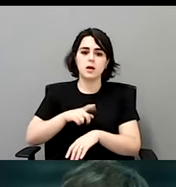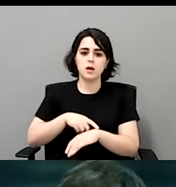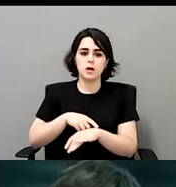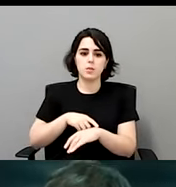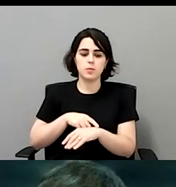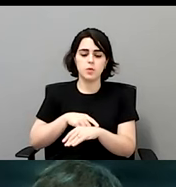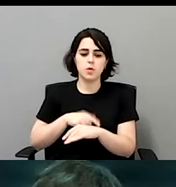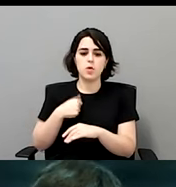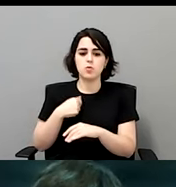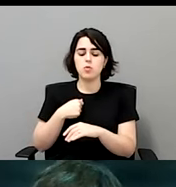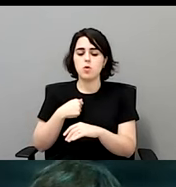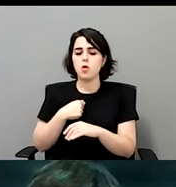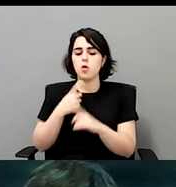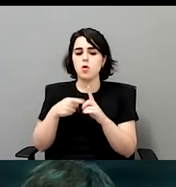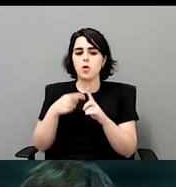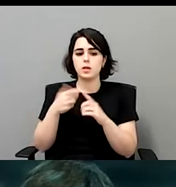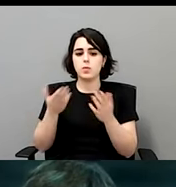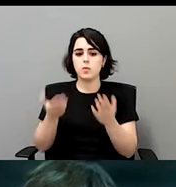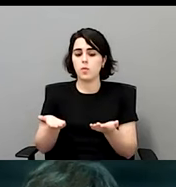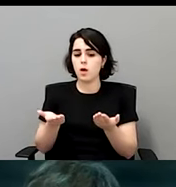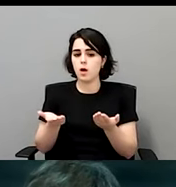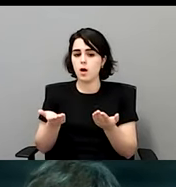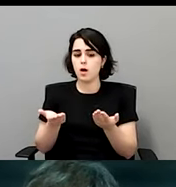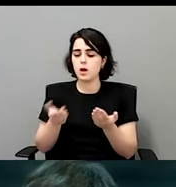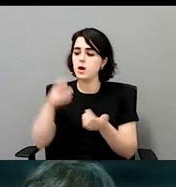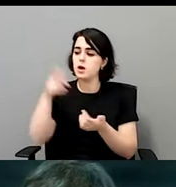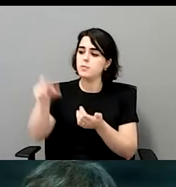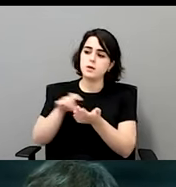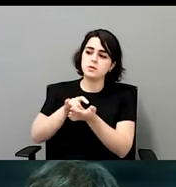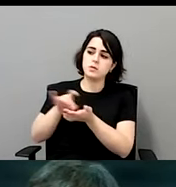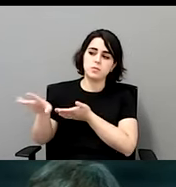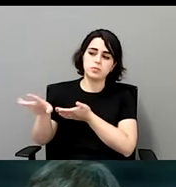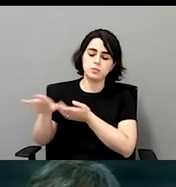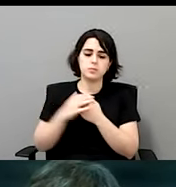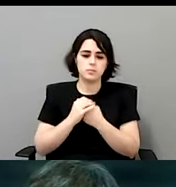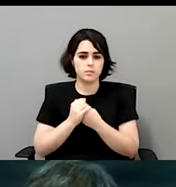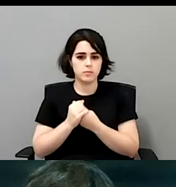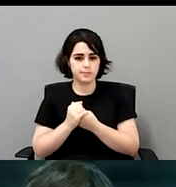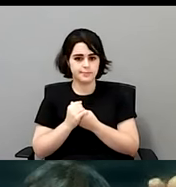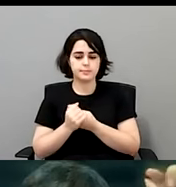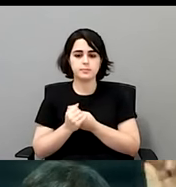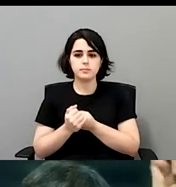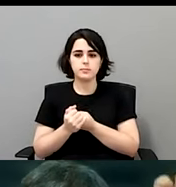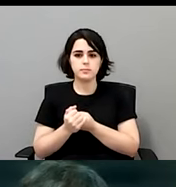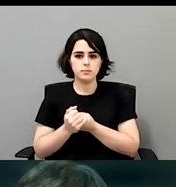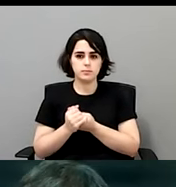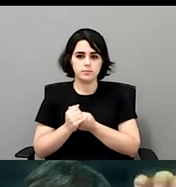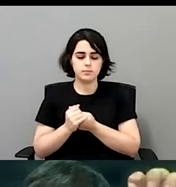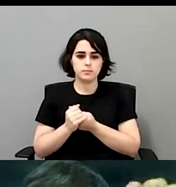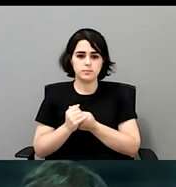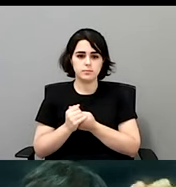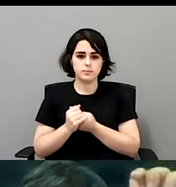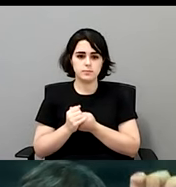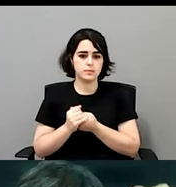yo para dejar de que esa persona me preste el servicio. Son las condiciones